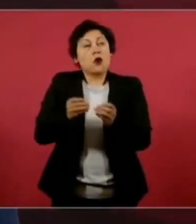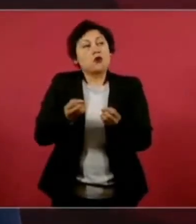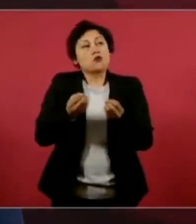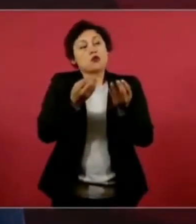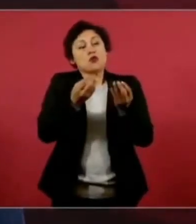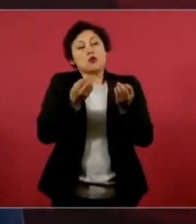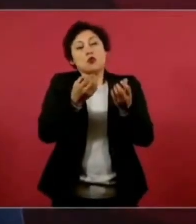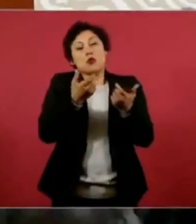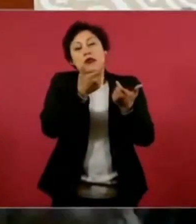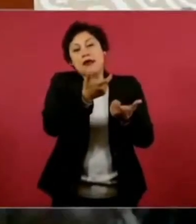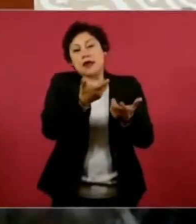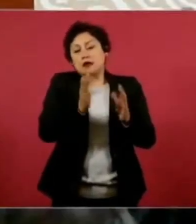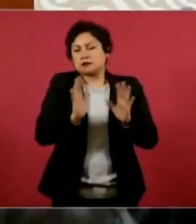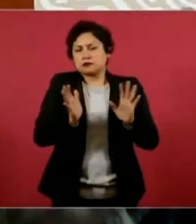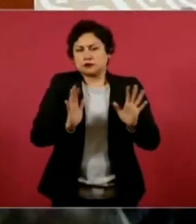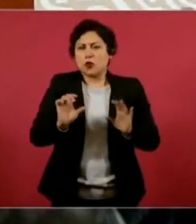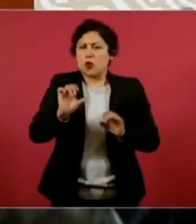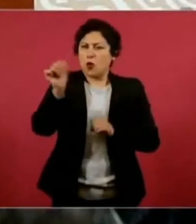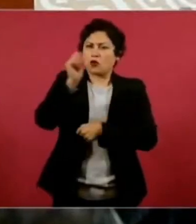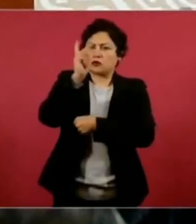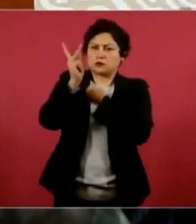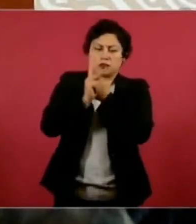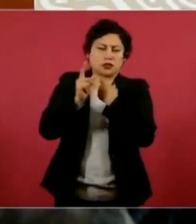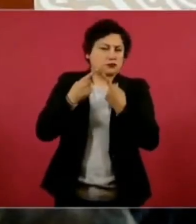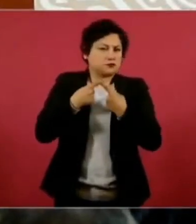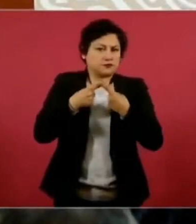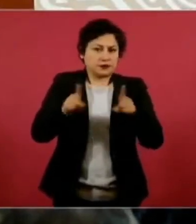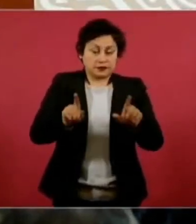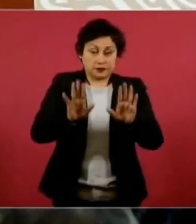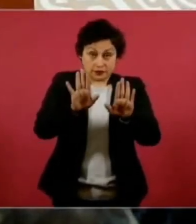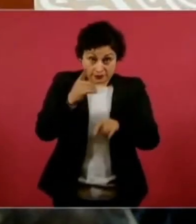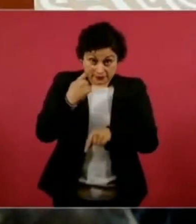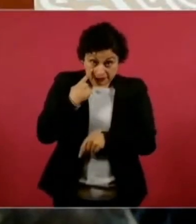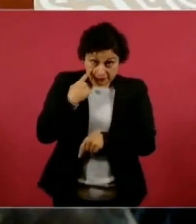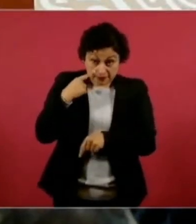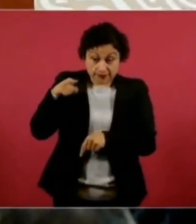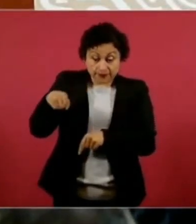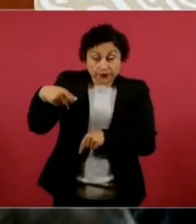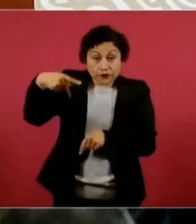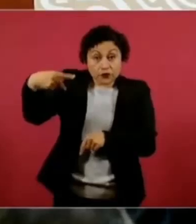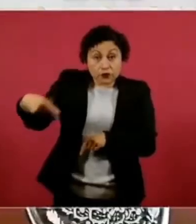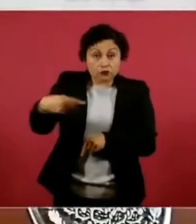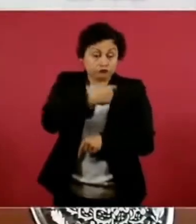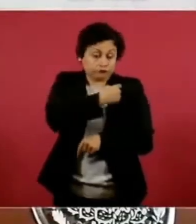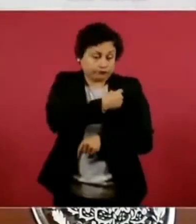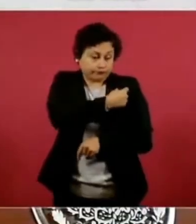Los generales de división, ni en activos ni retirados,